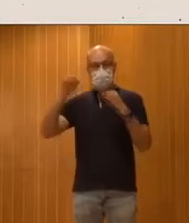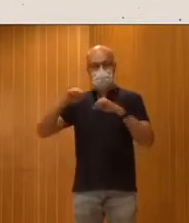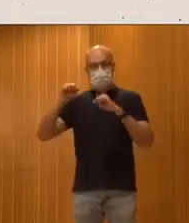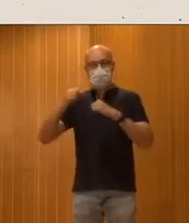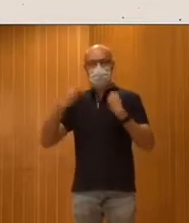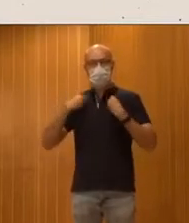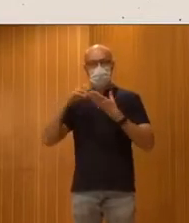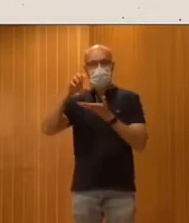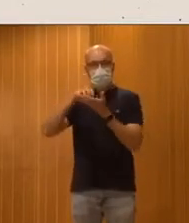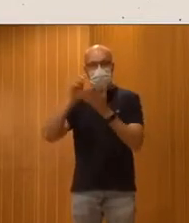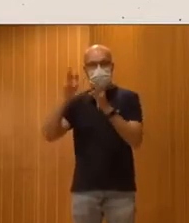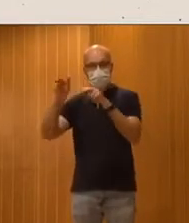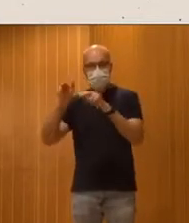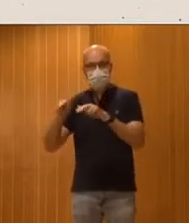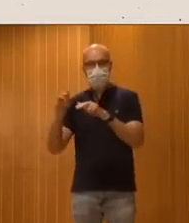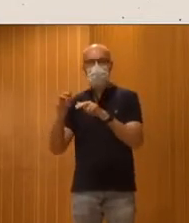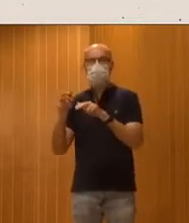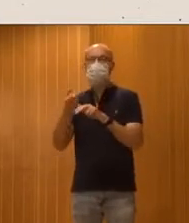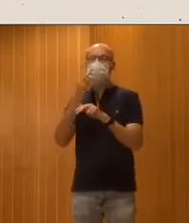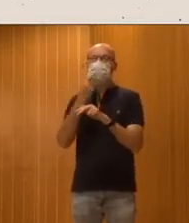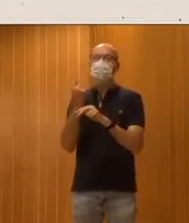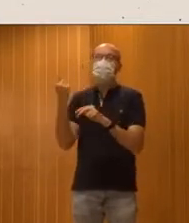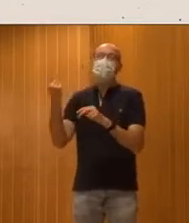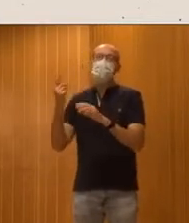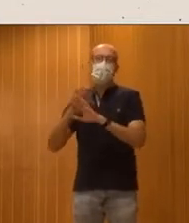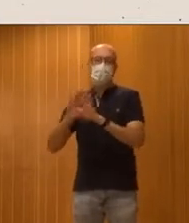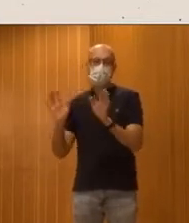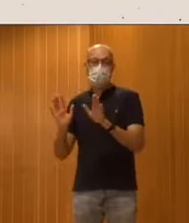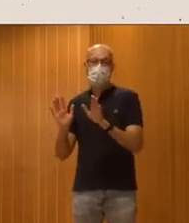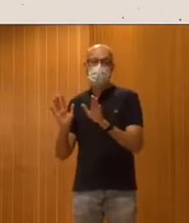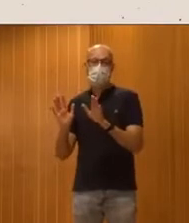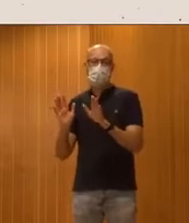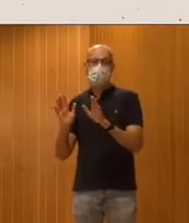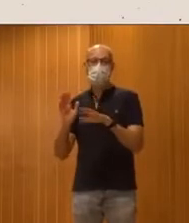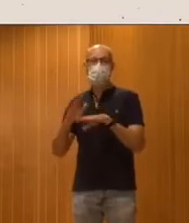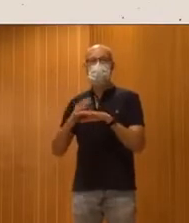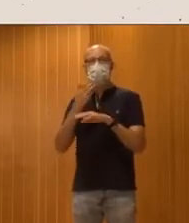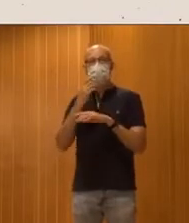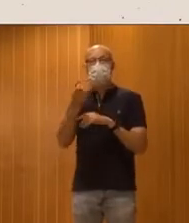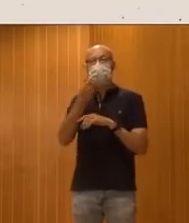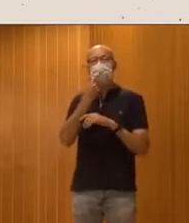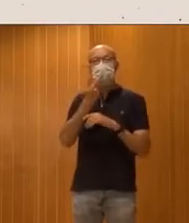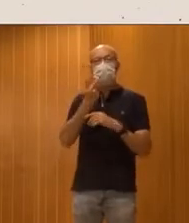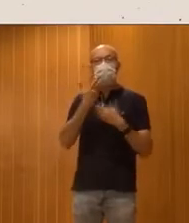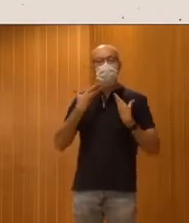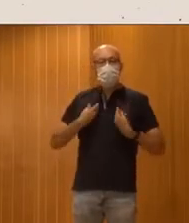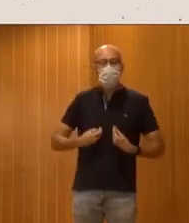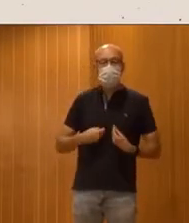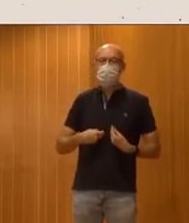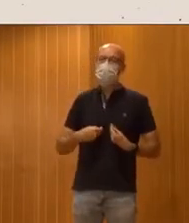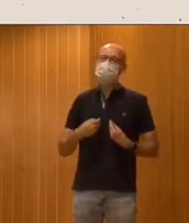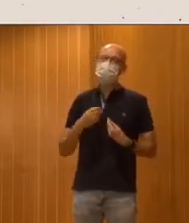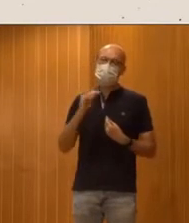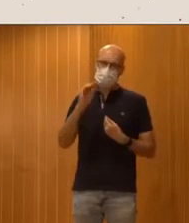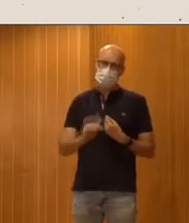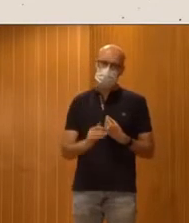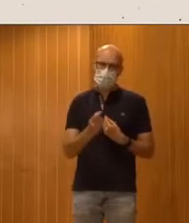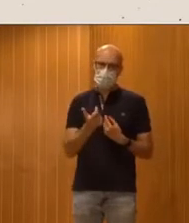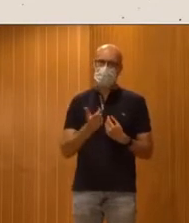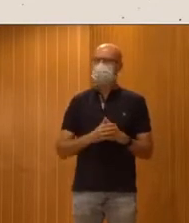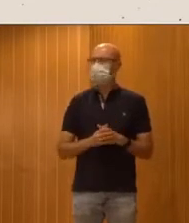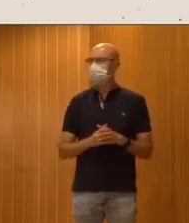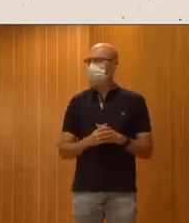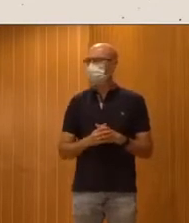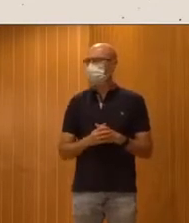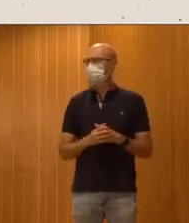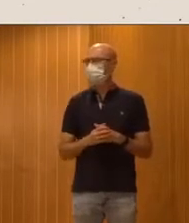están tomando al menos un neuroléptico. En antidepresivos están un poco más razonables, etcétera,